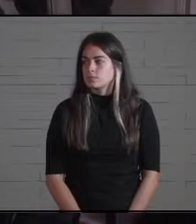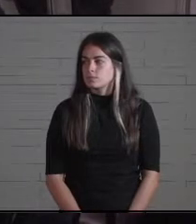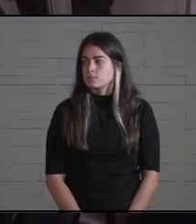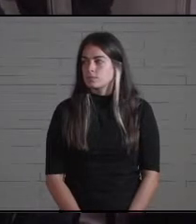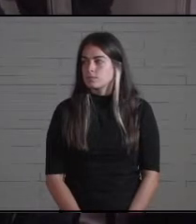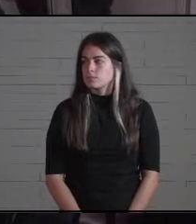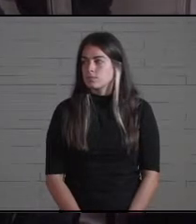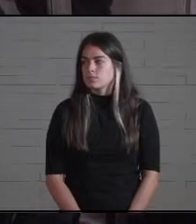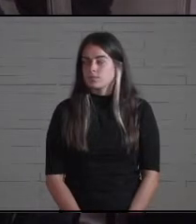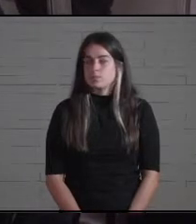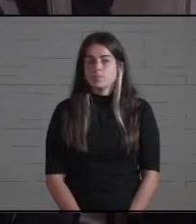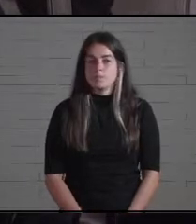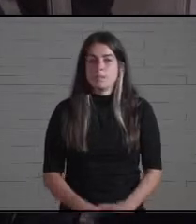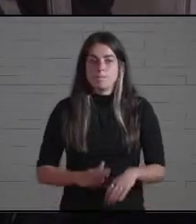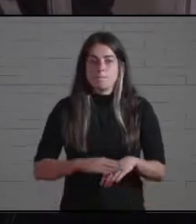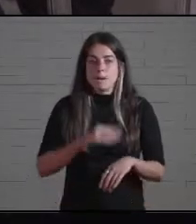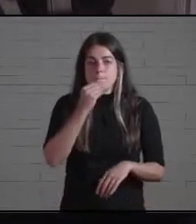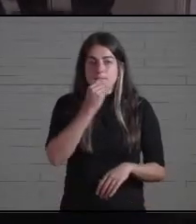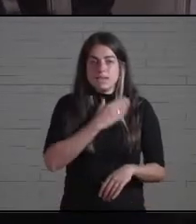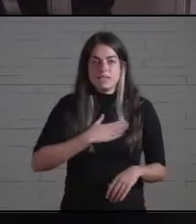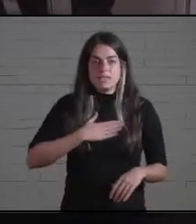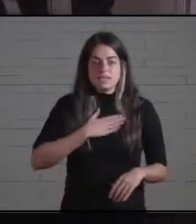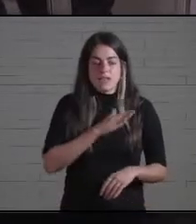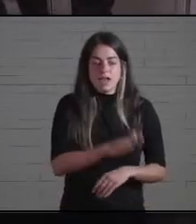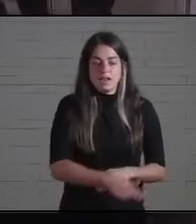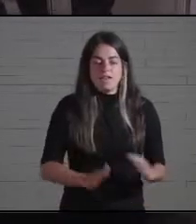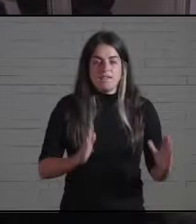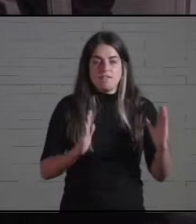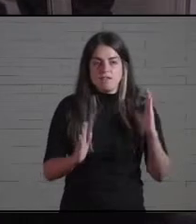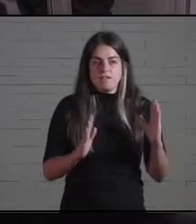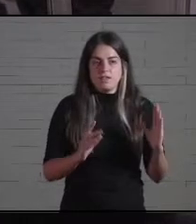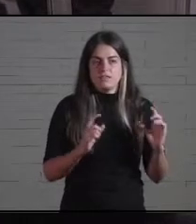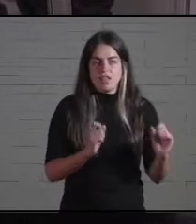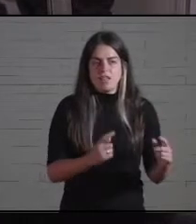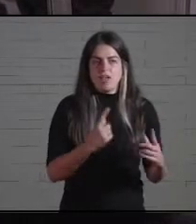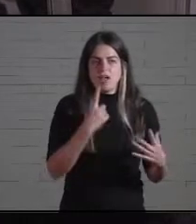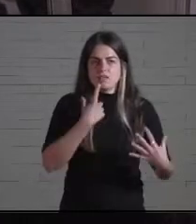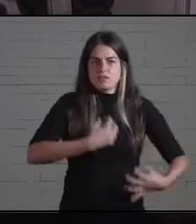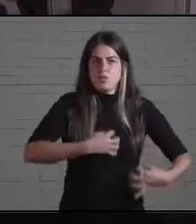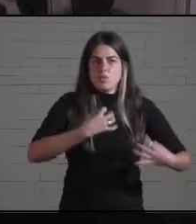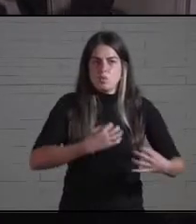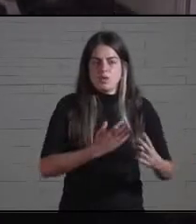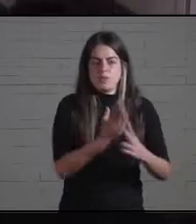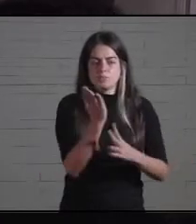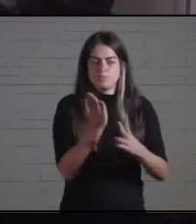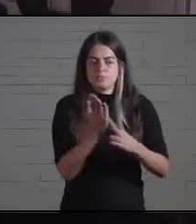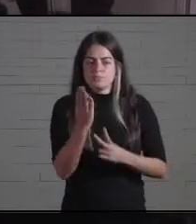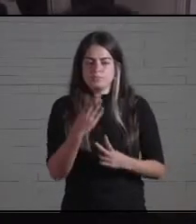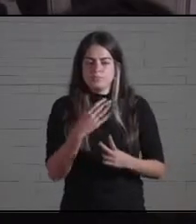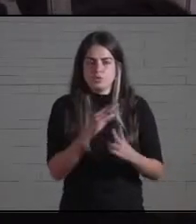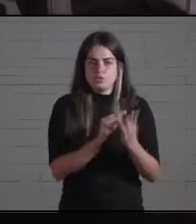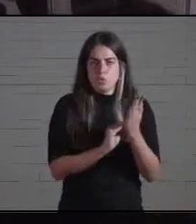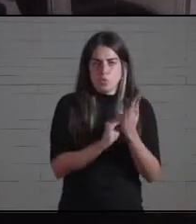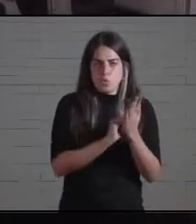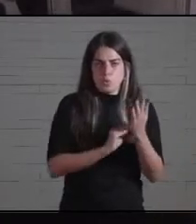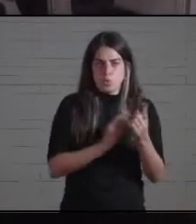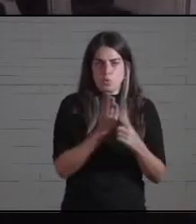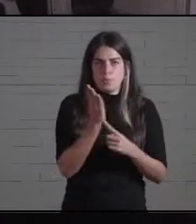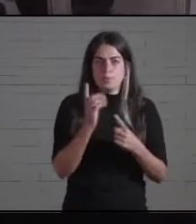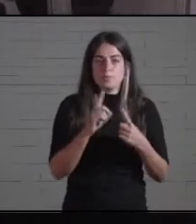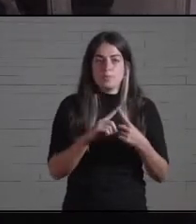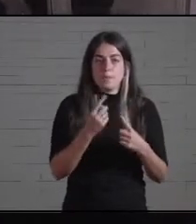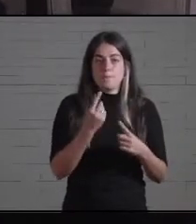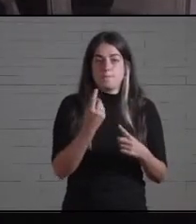Para asegurar el bienestar infantil hay dos posibles soluciones: o bien una